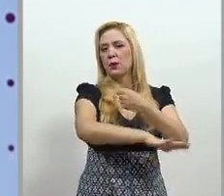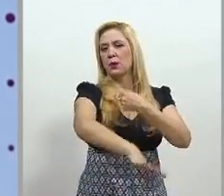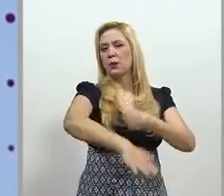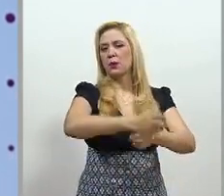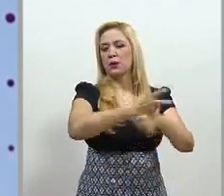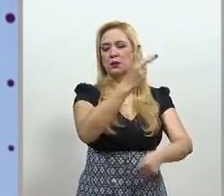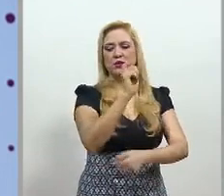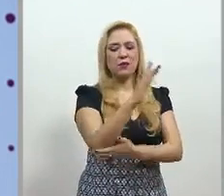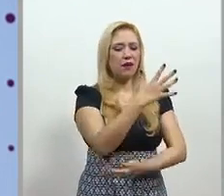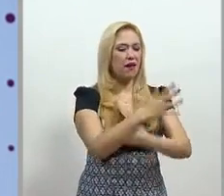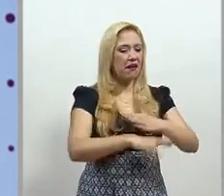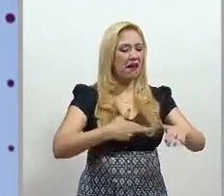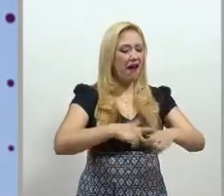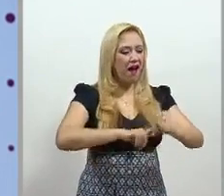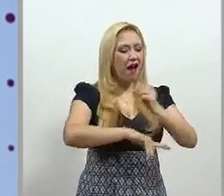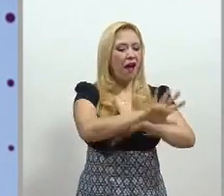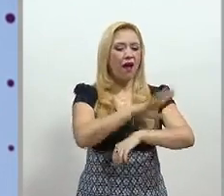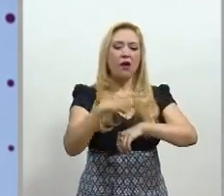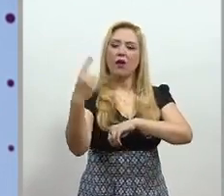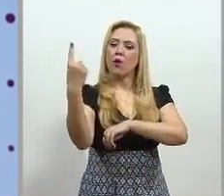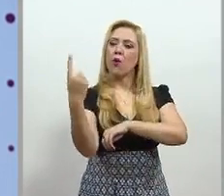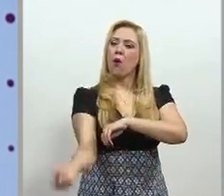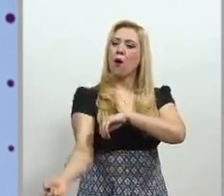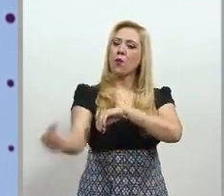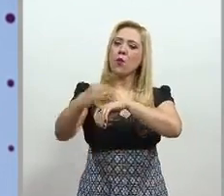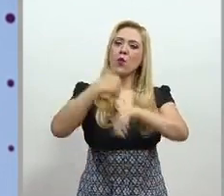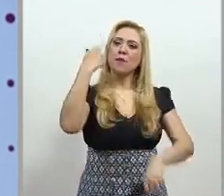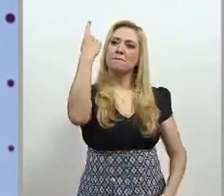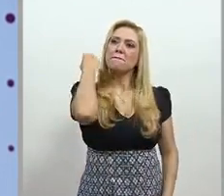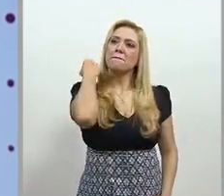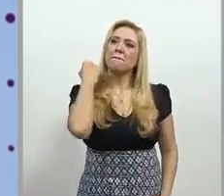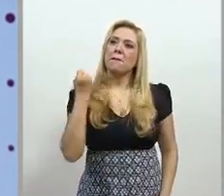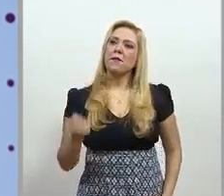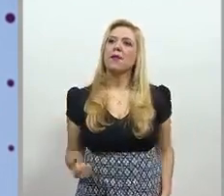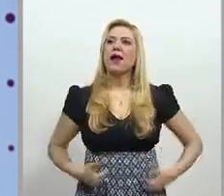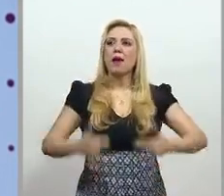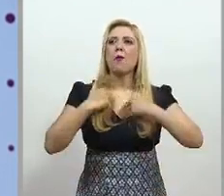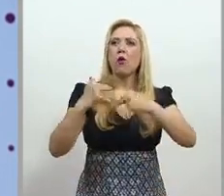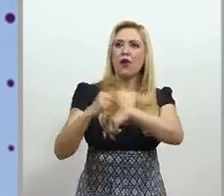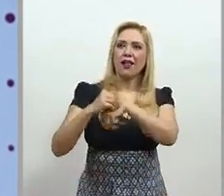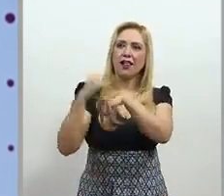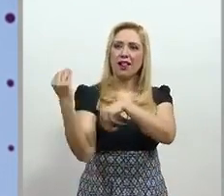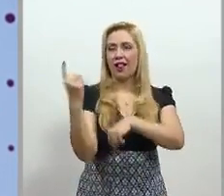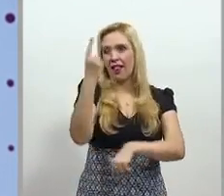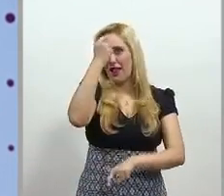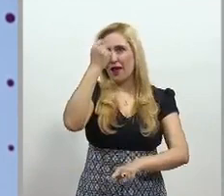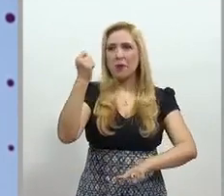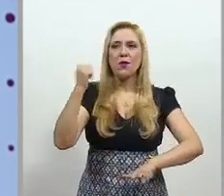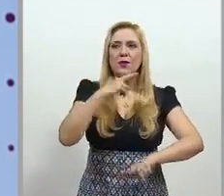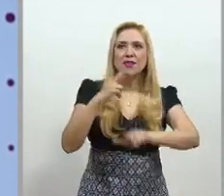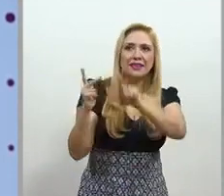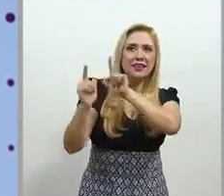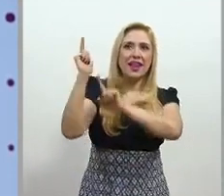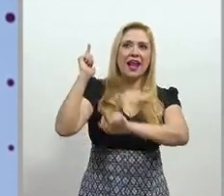posición pasiva, no sola, ni reactiva, tiene que tener una posición proactiva en generar las condiciones para proteger al